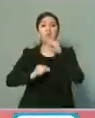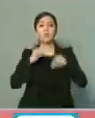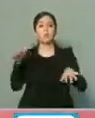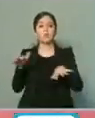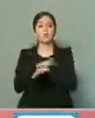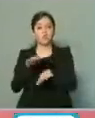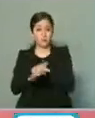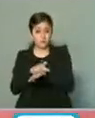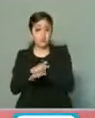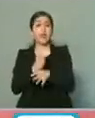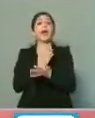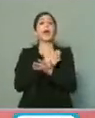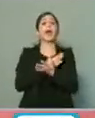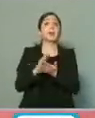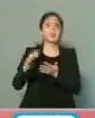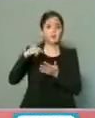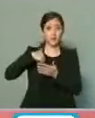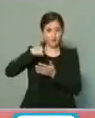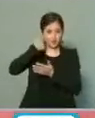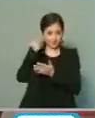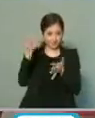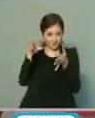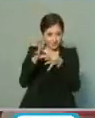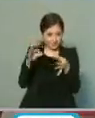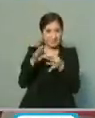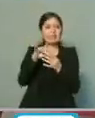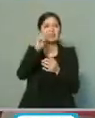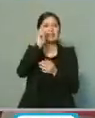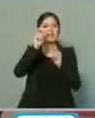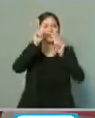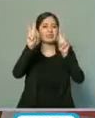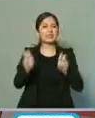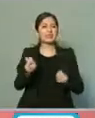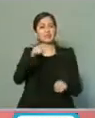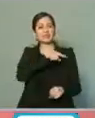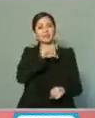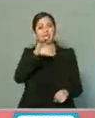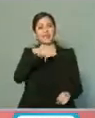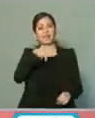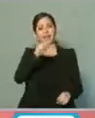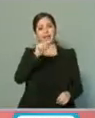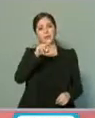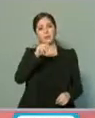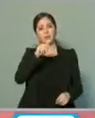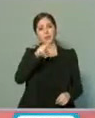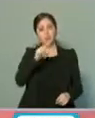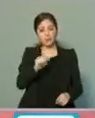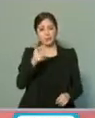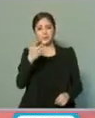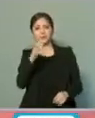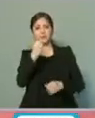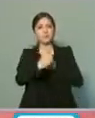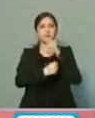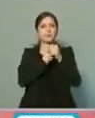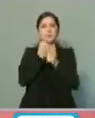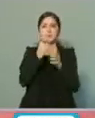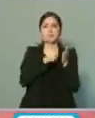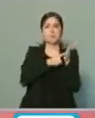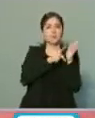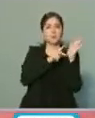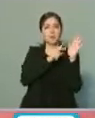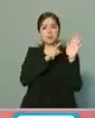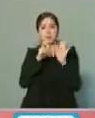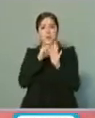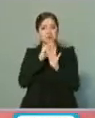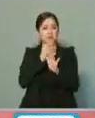algo que quiero seguir comentando sobre la historia del Kama Sutra, Richard Burton hace la traducción como en 1883, finales del siglo